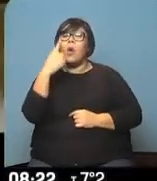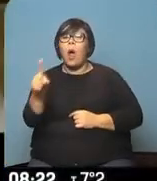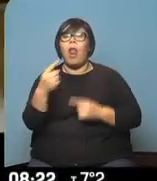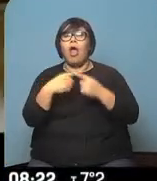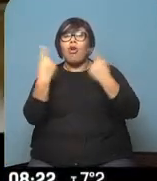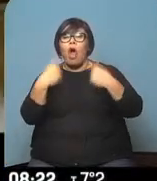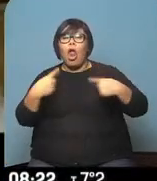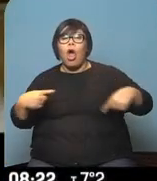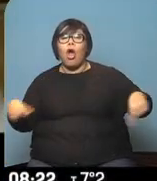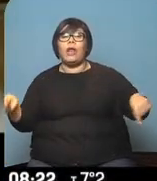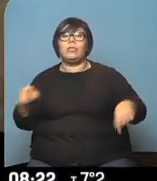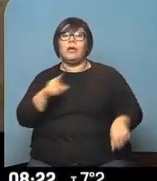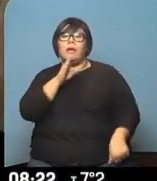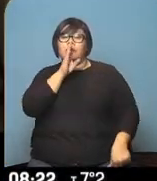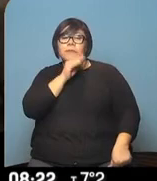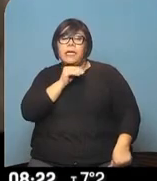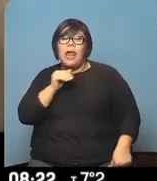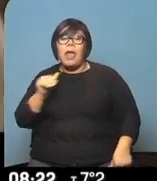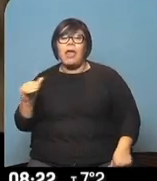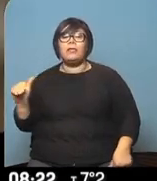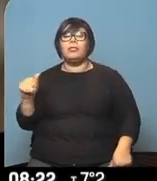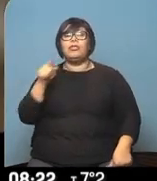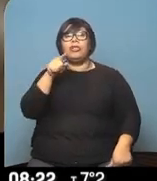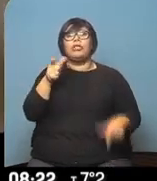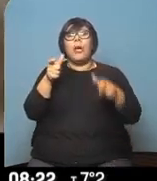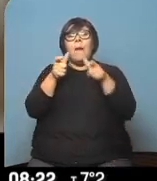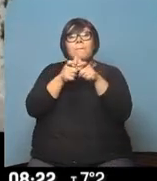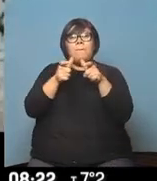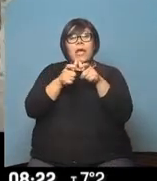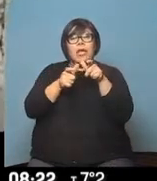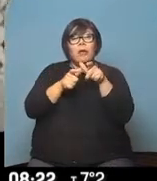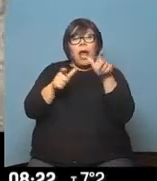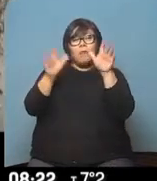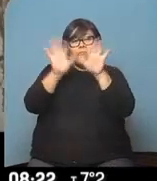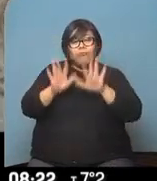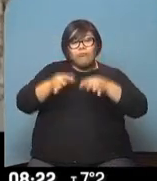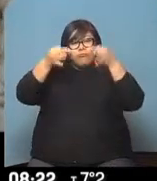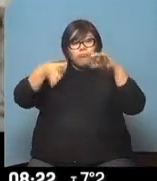también se puede contar una historia, y que la película lo trabaja muy, muy bien.